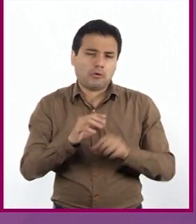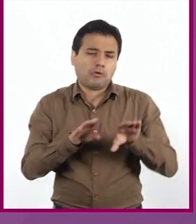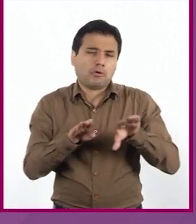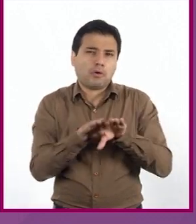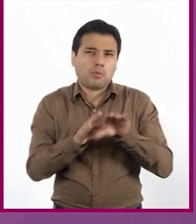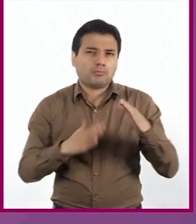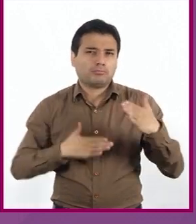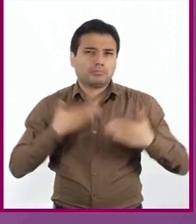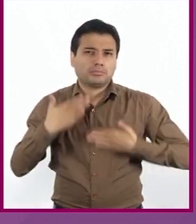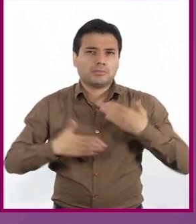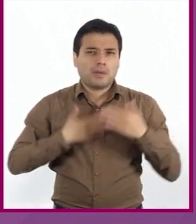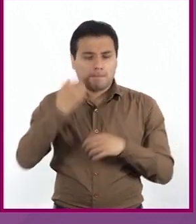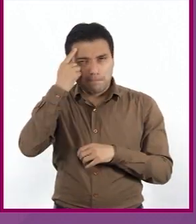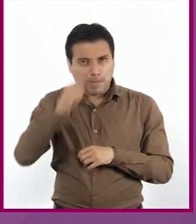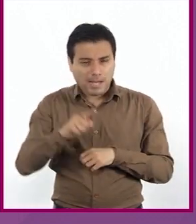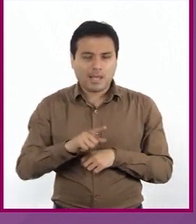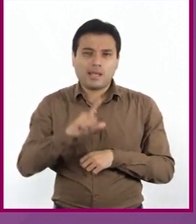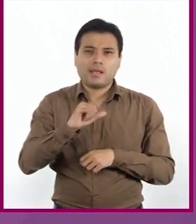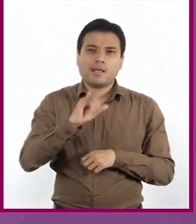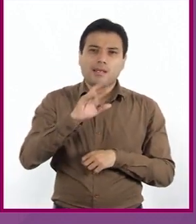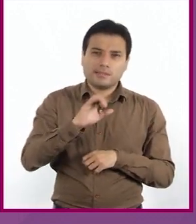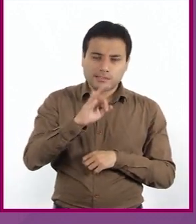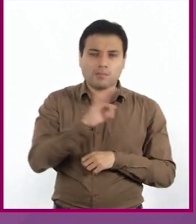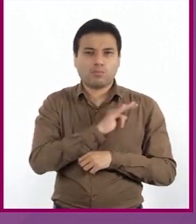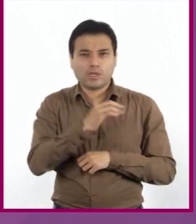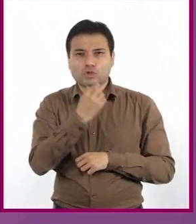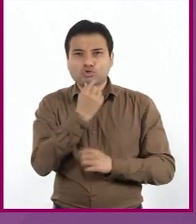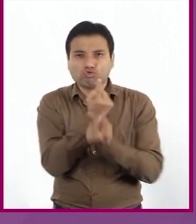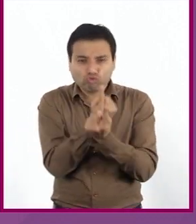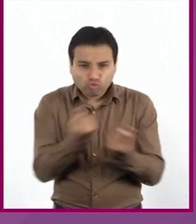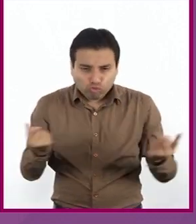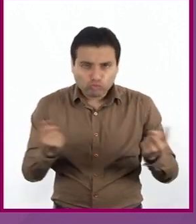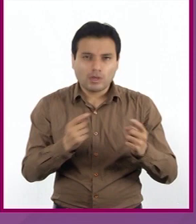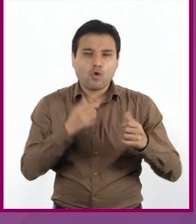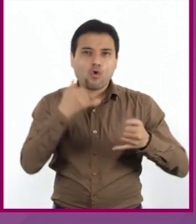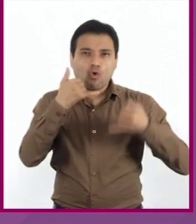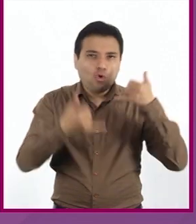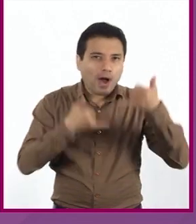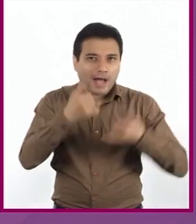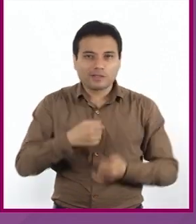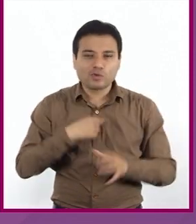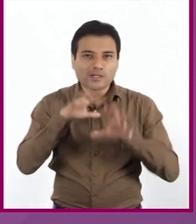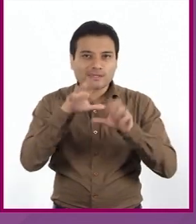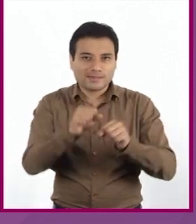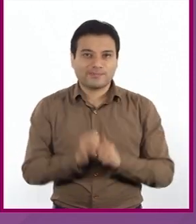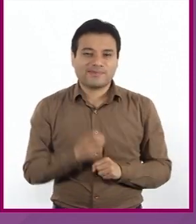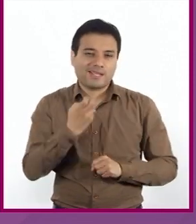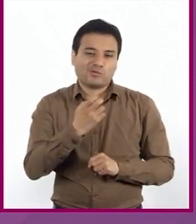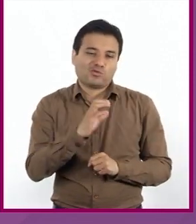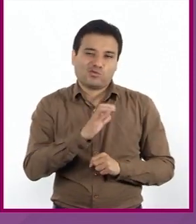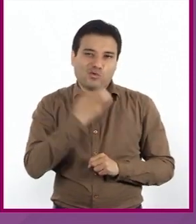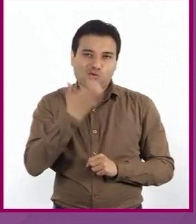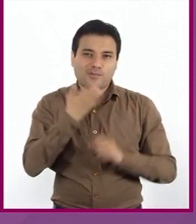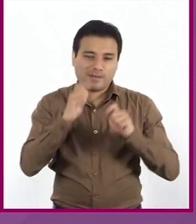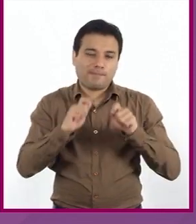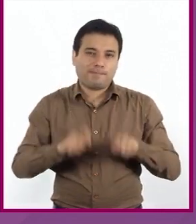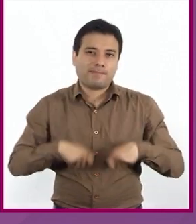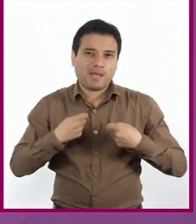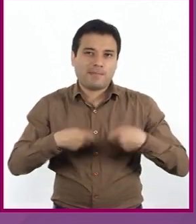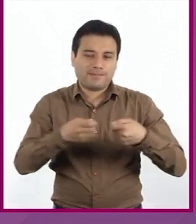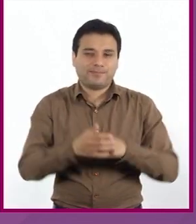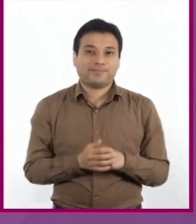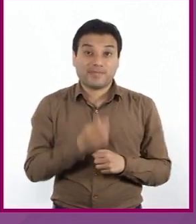para que los líceres jueguen con los niños y las niñas a atraparlos, y con esto se reviva la tradición, ya que los